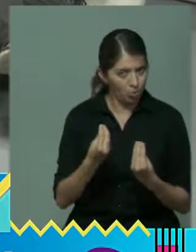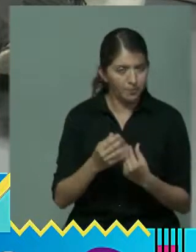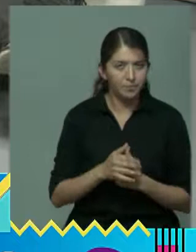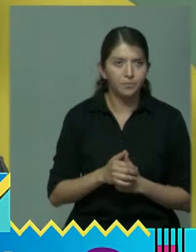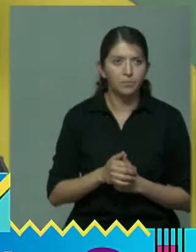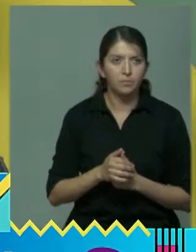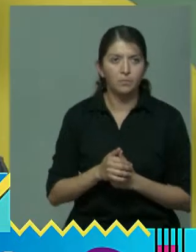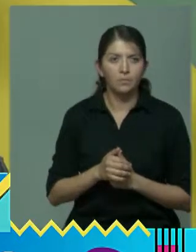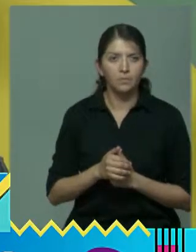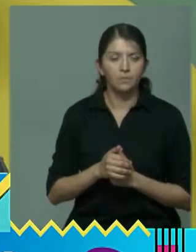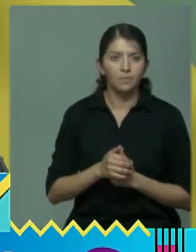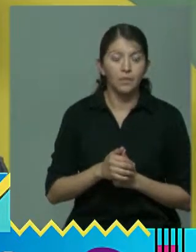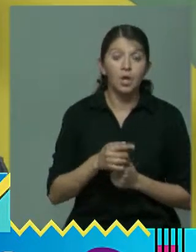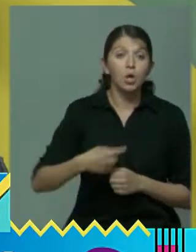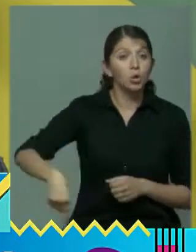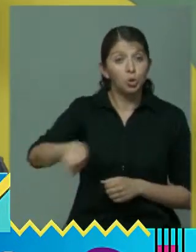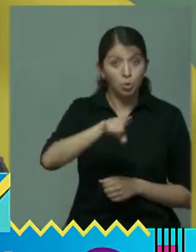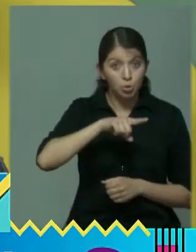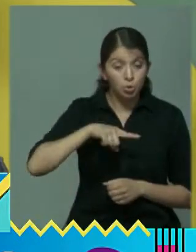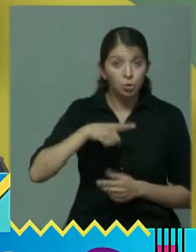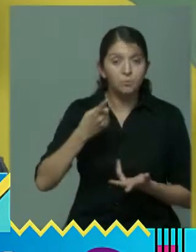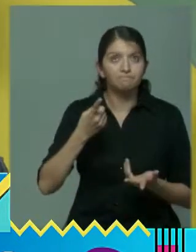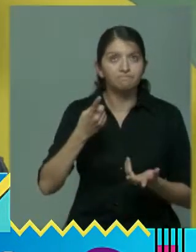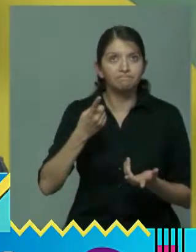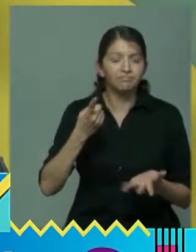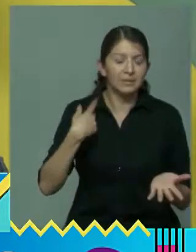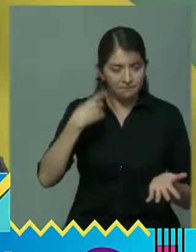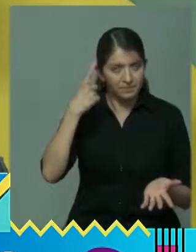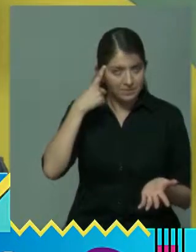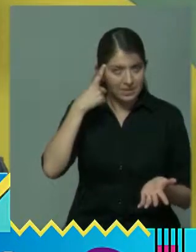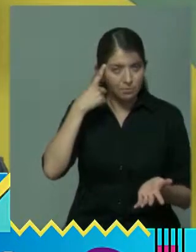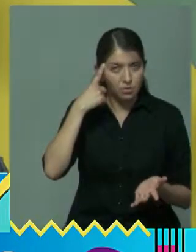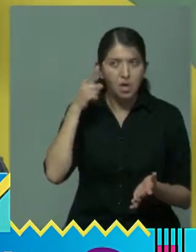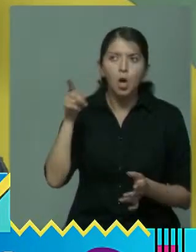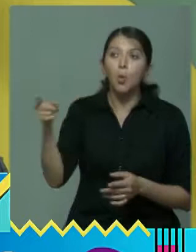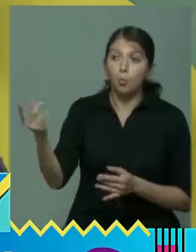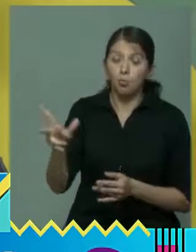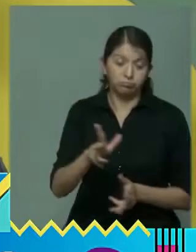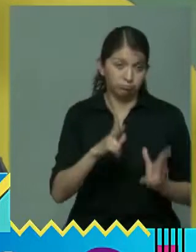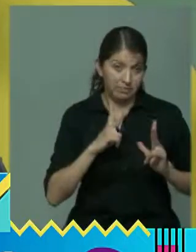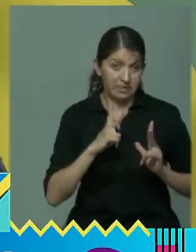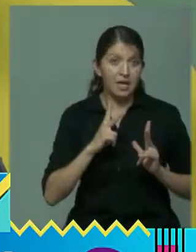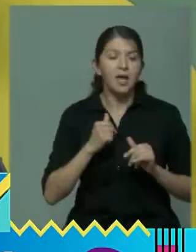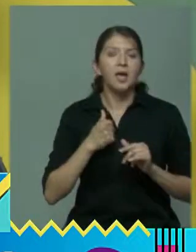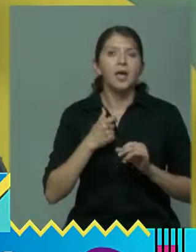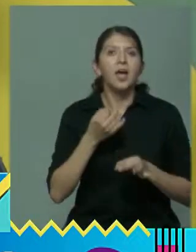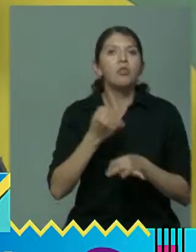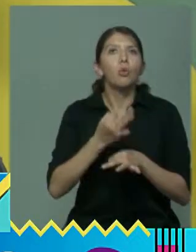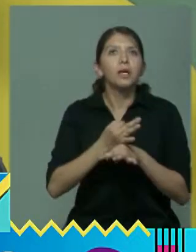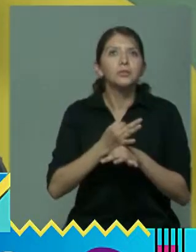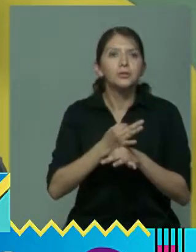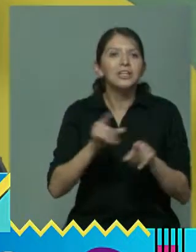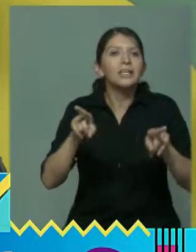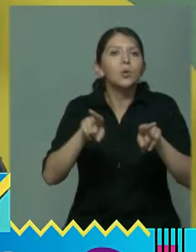Bueno, estamos... En realidad la idea sería abordar, o sea, vos decís educación y yo lo entiendo como información, porque